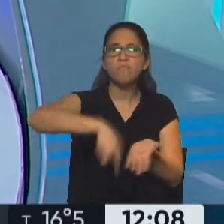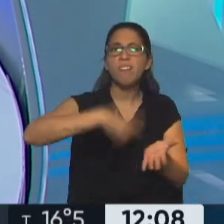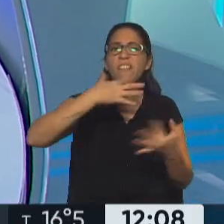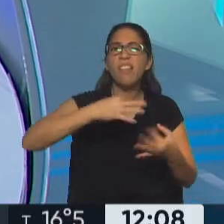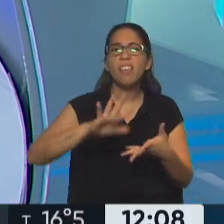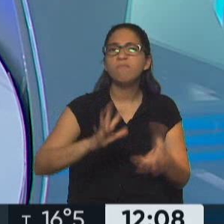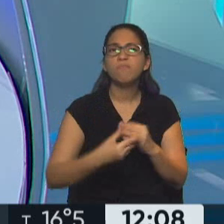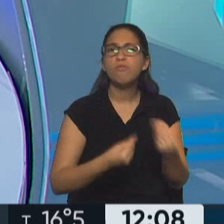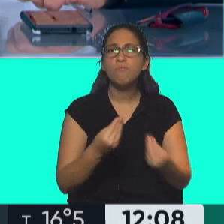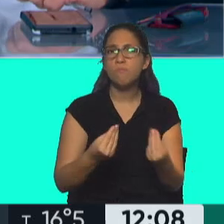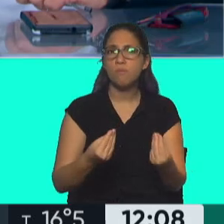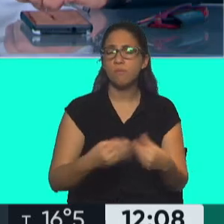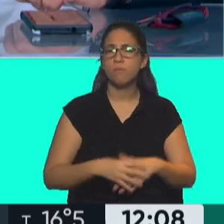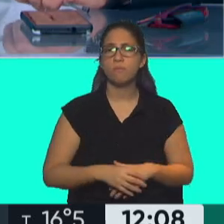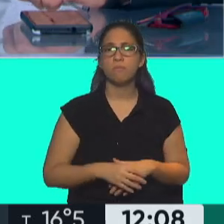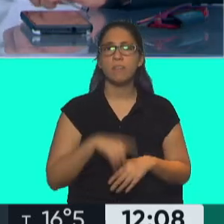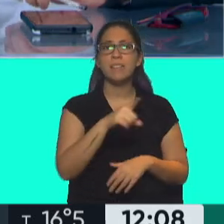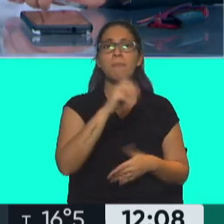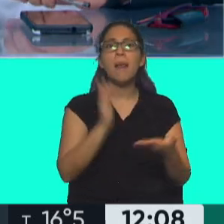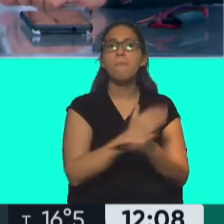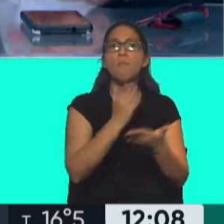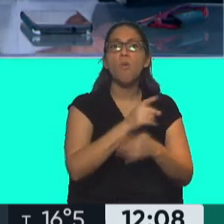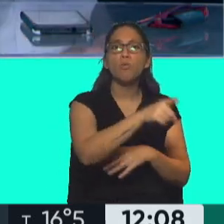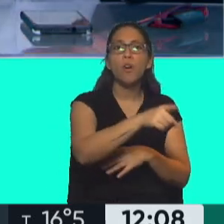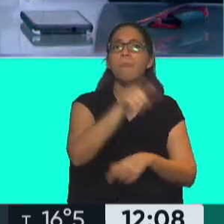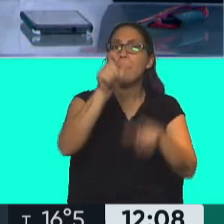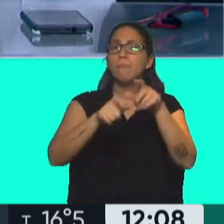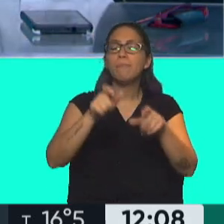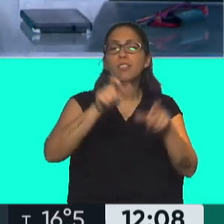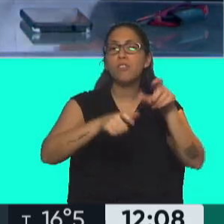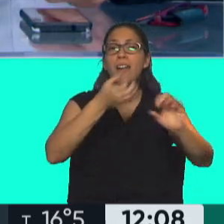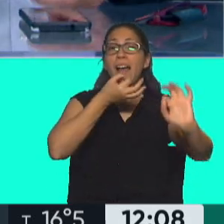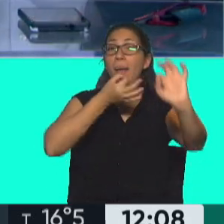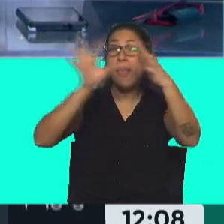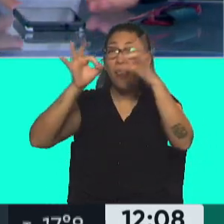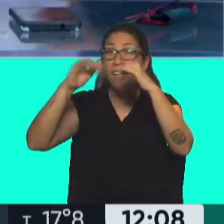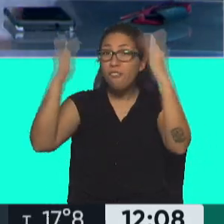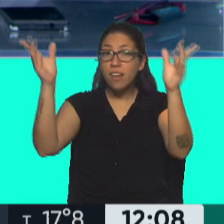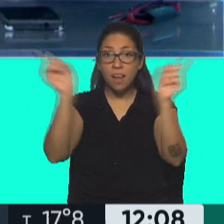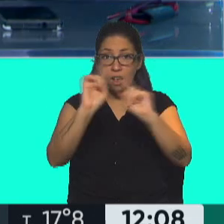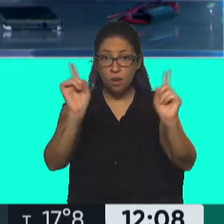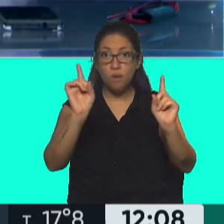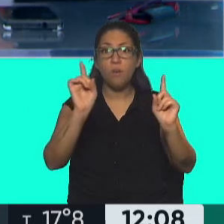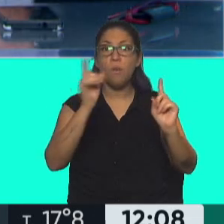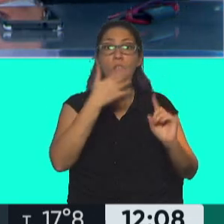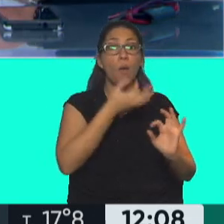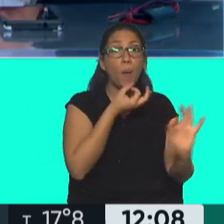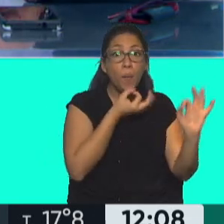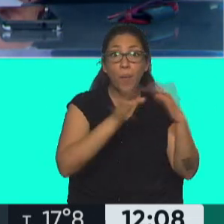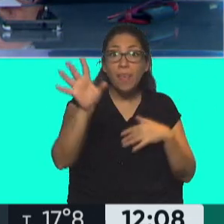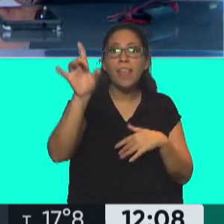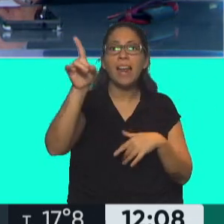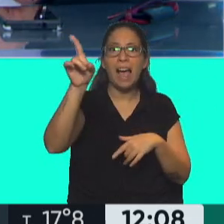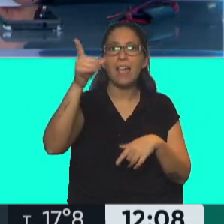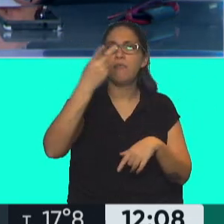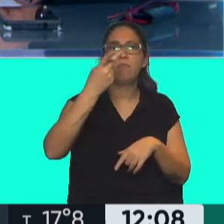es el siguiente. Primero, es una medida para los productores, no para los exportadores, porque se supone que los productores, cuando le vendan a los exportadores, inmediatamente eso